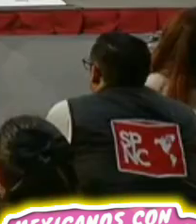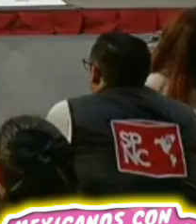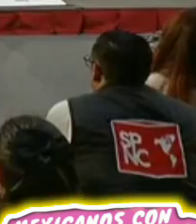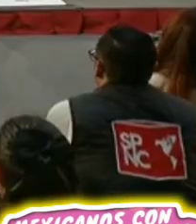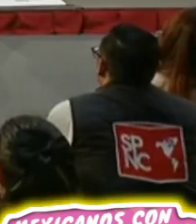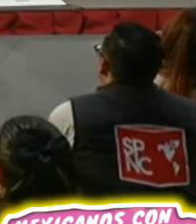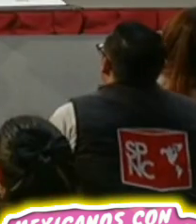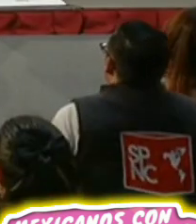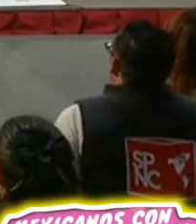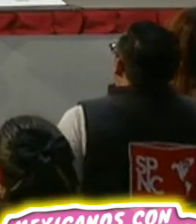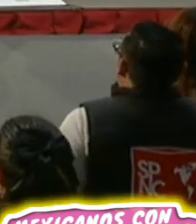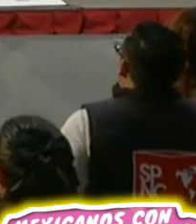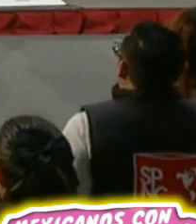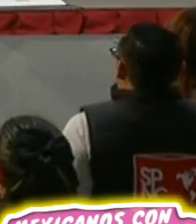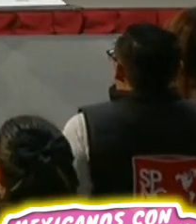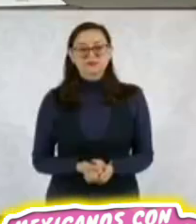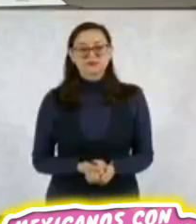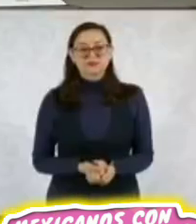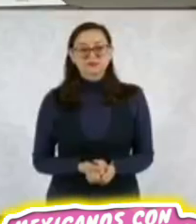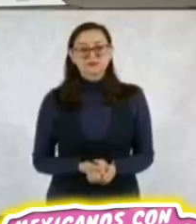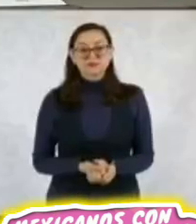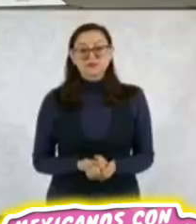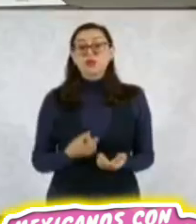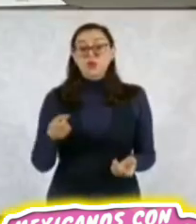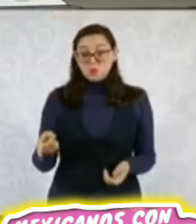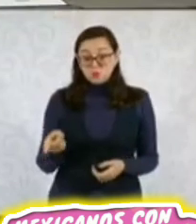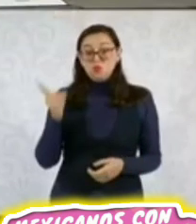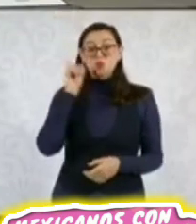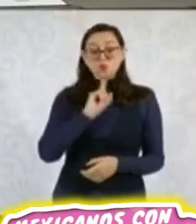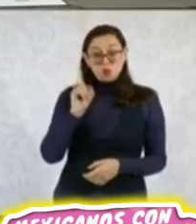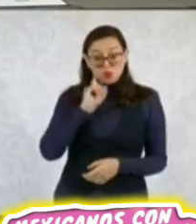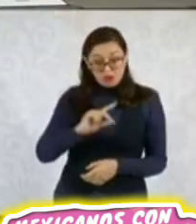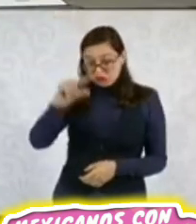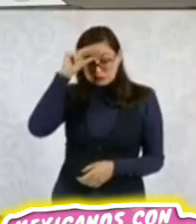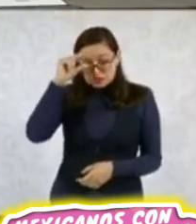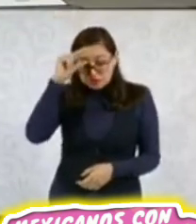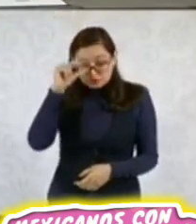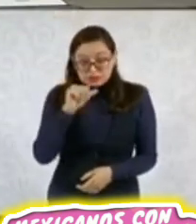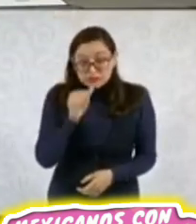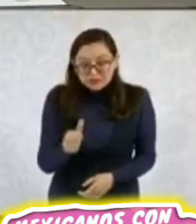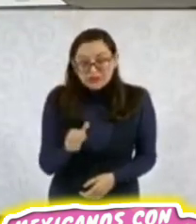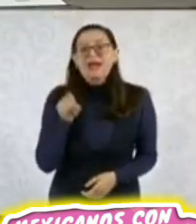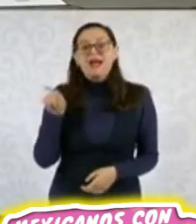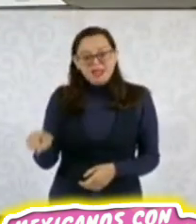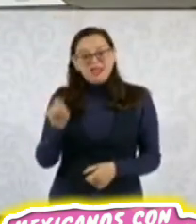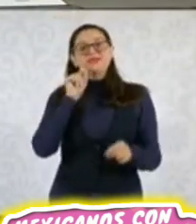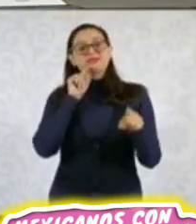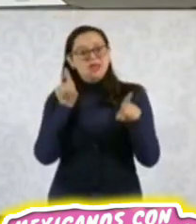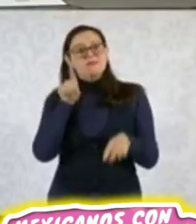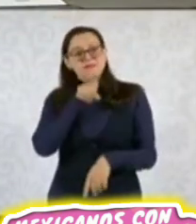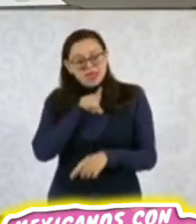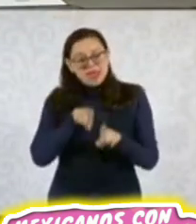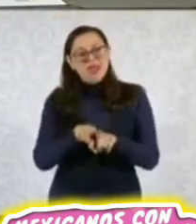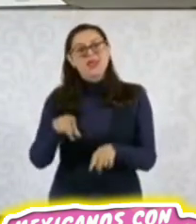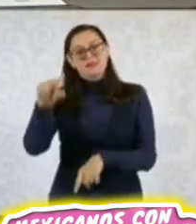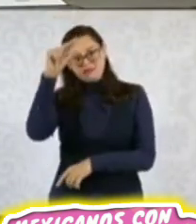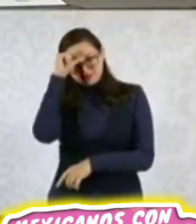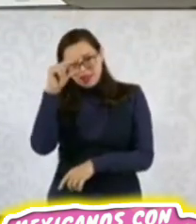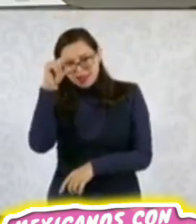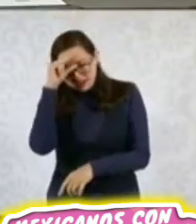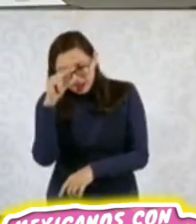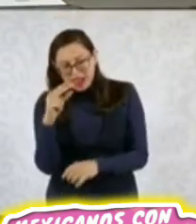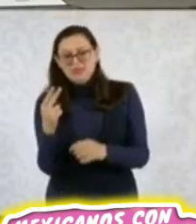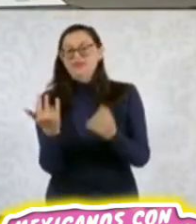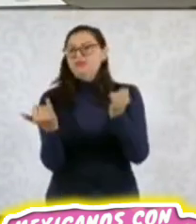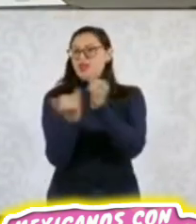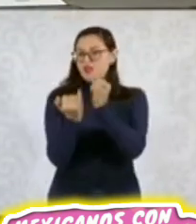el sentimiento. Cuando ella también fue conspiradora, ella también fue planeadora y estratega. Entonces, ella también, ¿no?